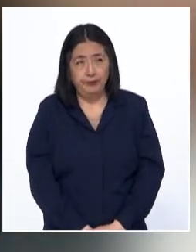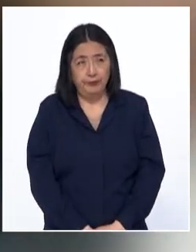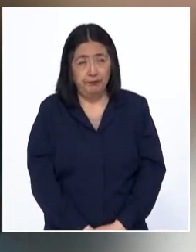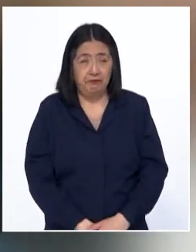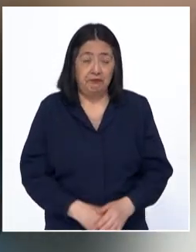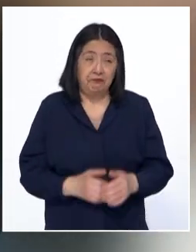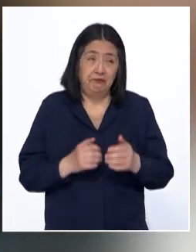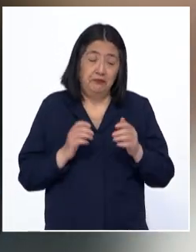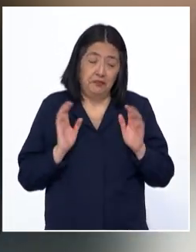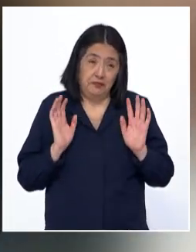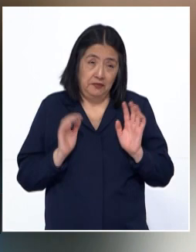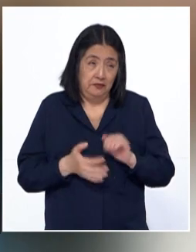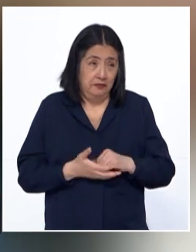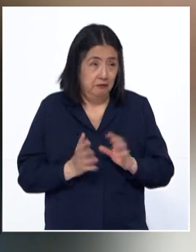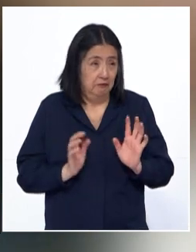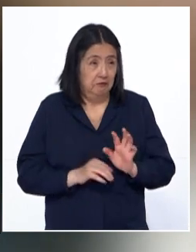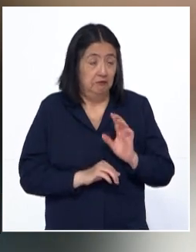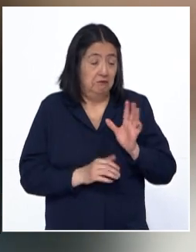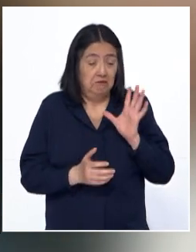No sabemos por qué no tienen intervenido.